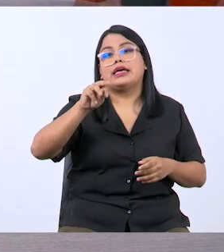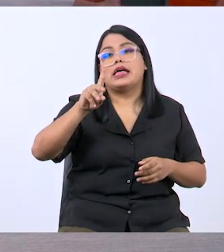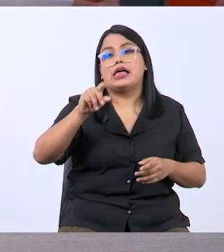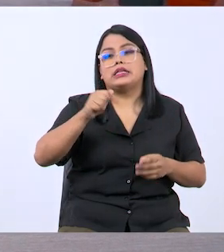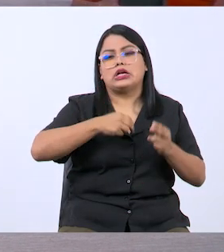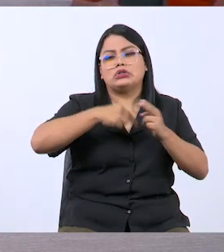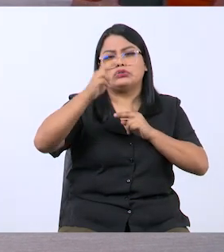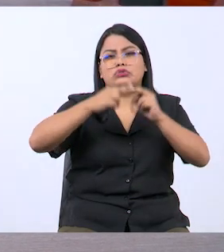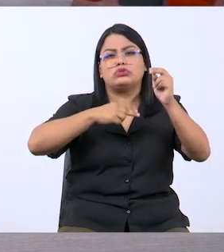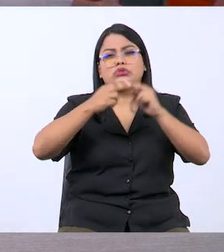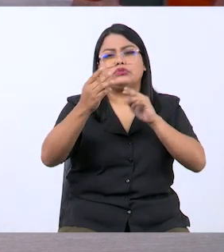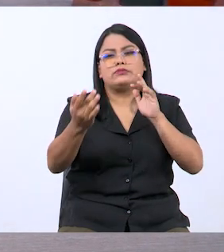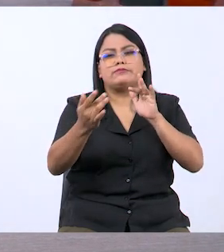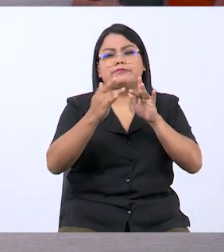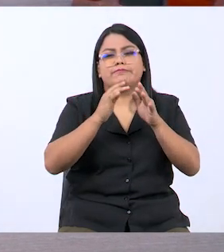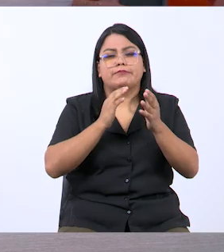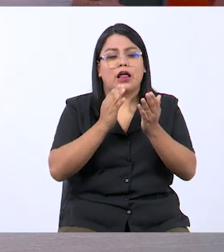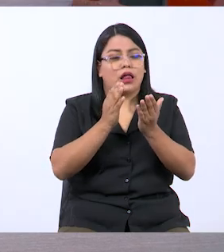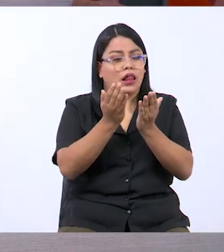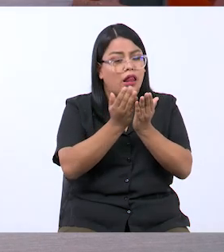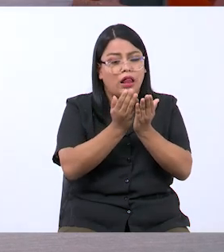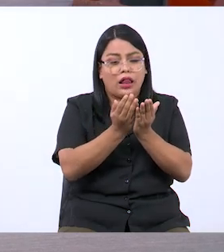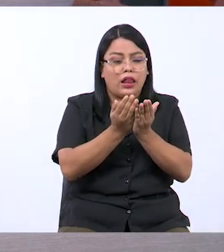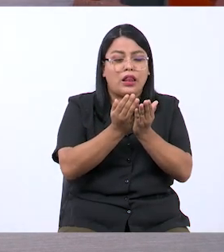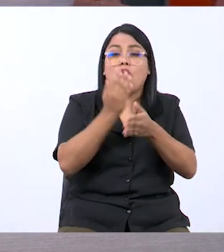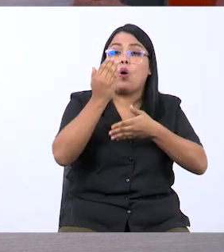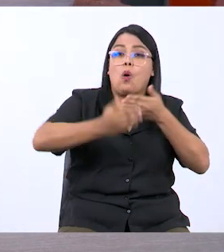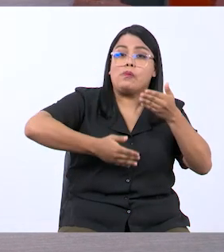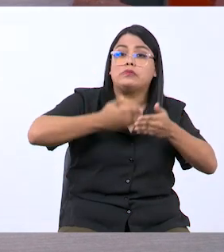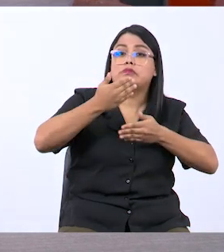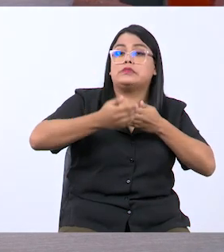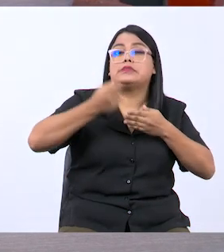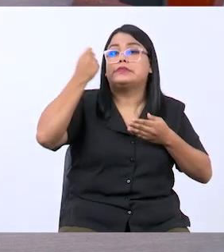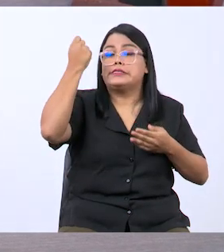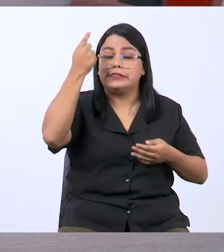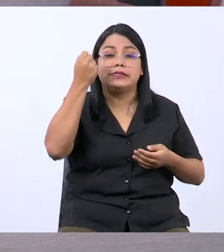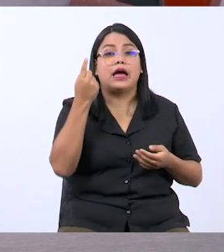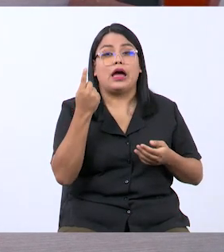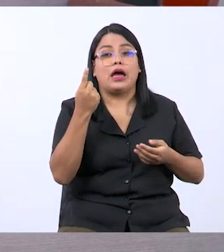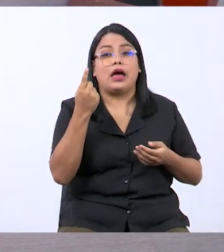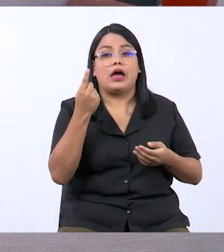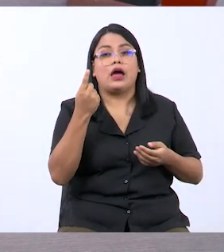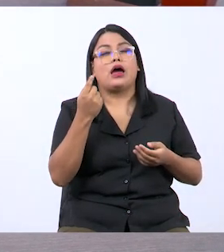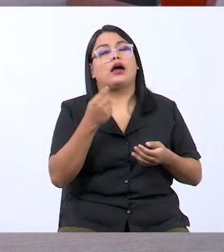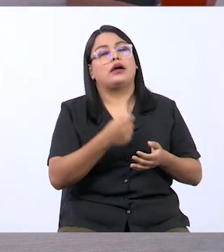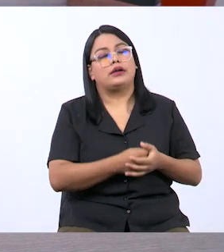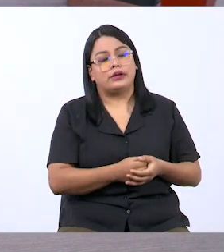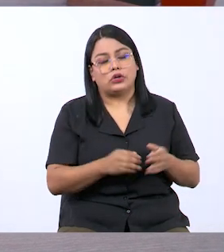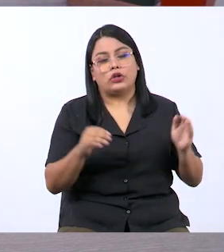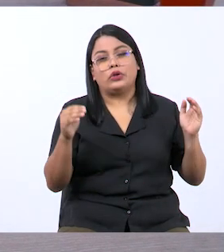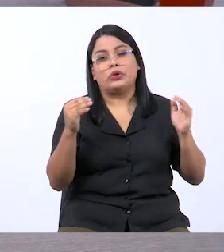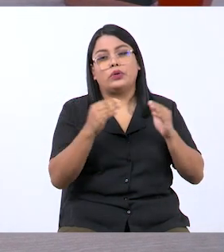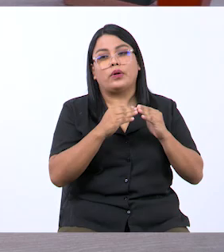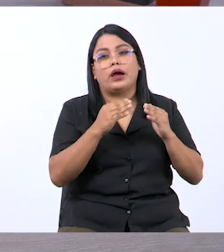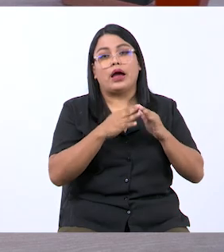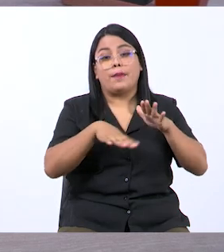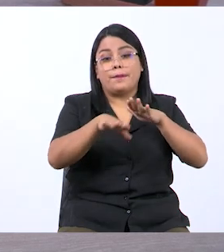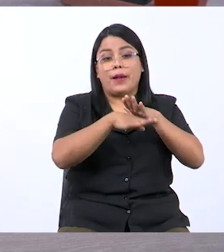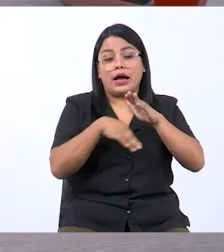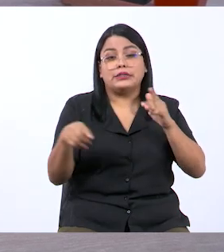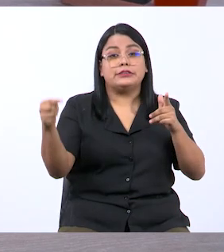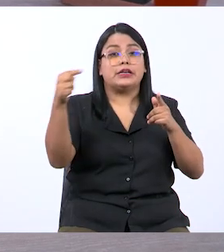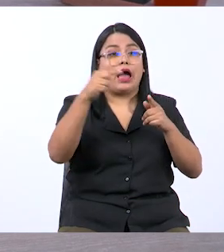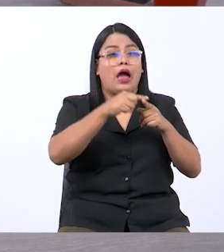en la construcción se hacen las lecturas y los procesos de comprensión lectora, que deben también transitar desde lo